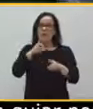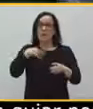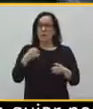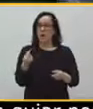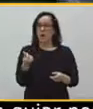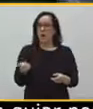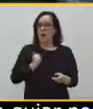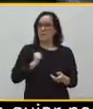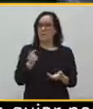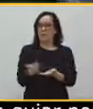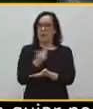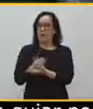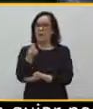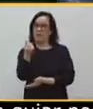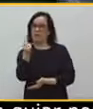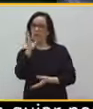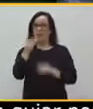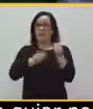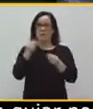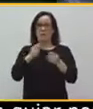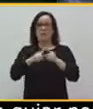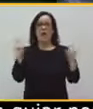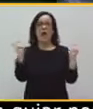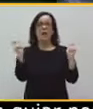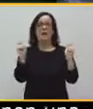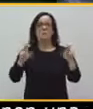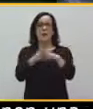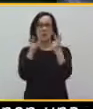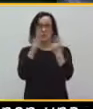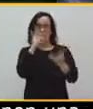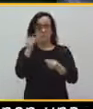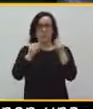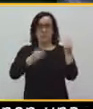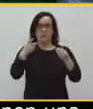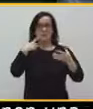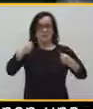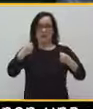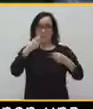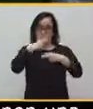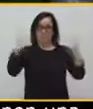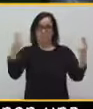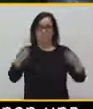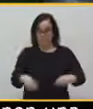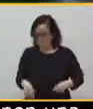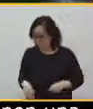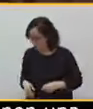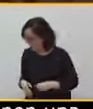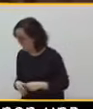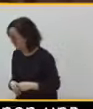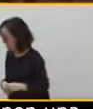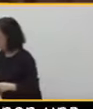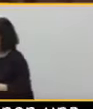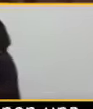bien de causar una alarma social con quebranto de la salud pública. Gracias, señor ministro.